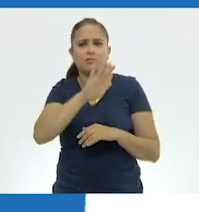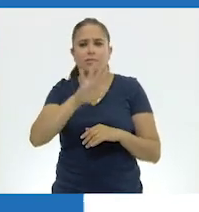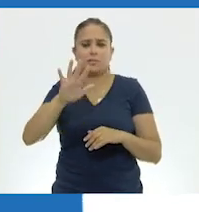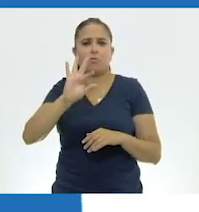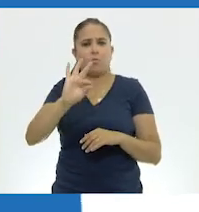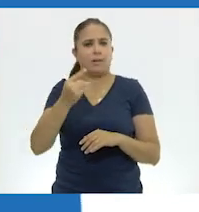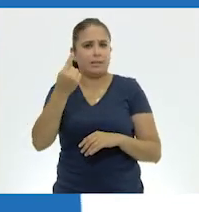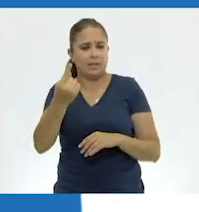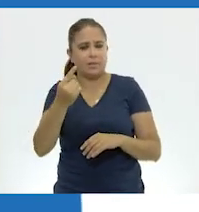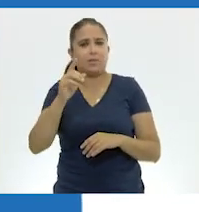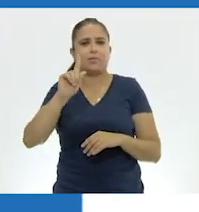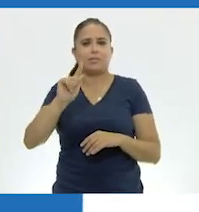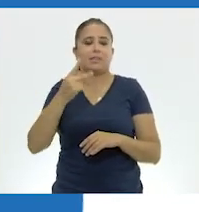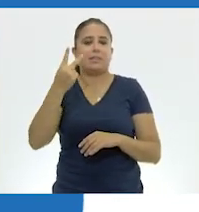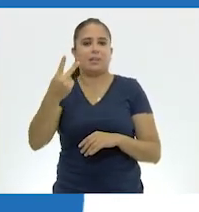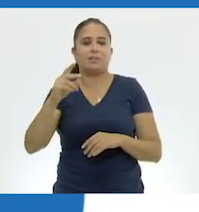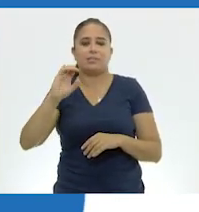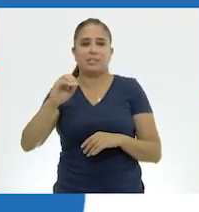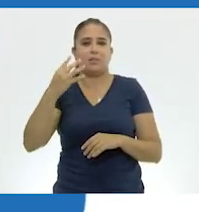5541-720413. 100 líneas.